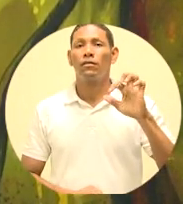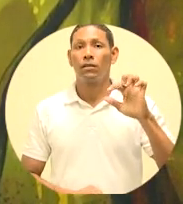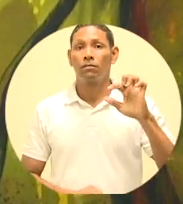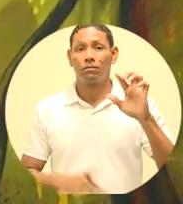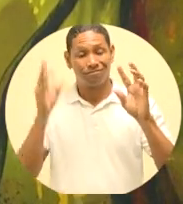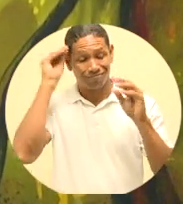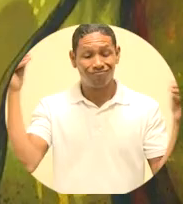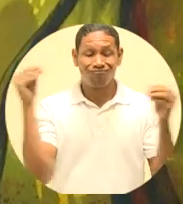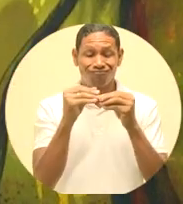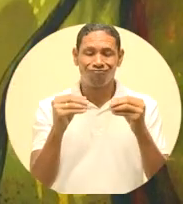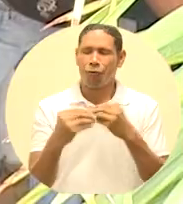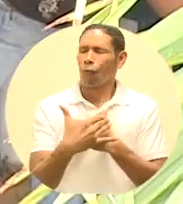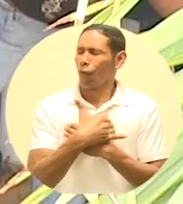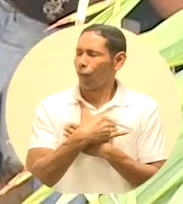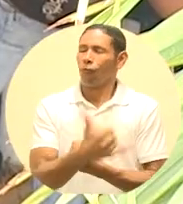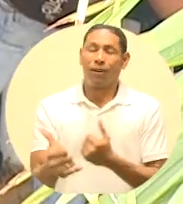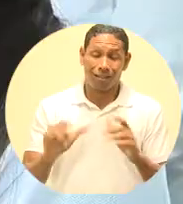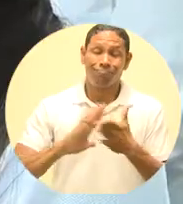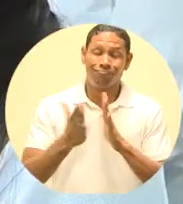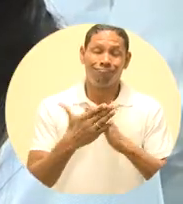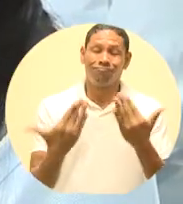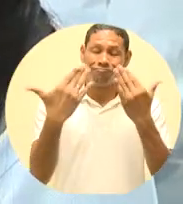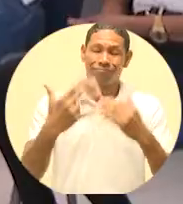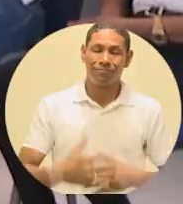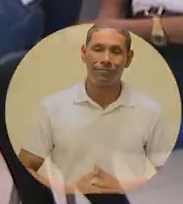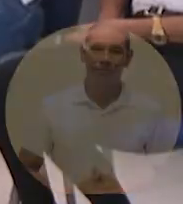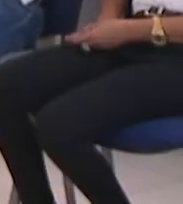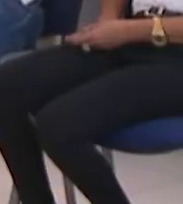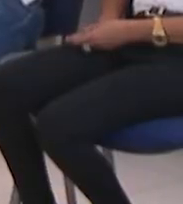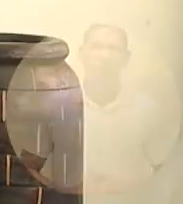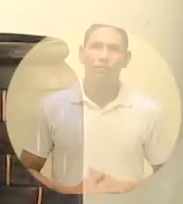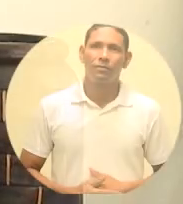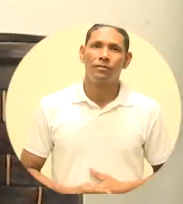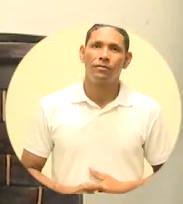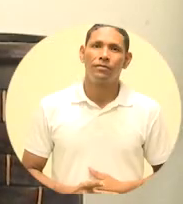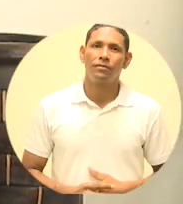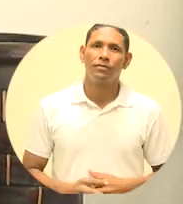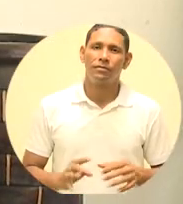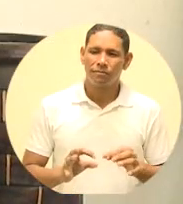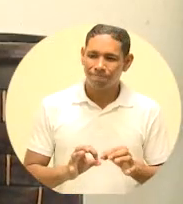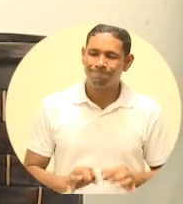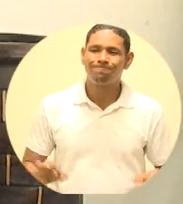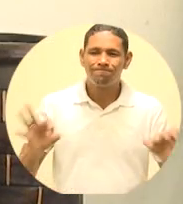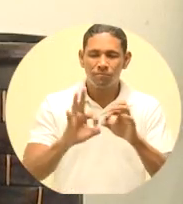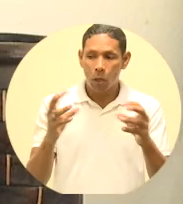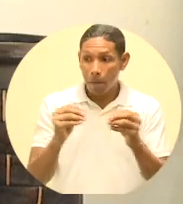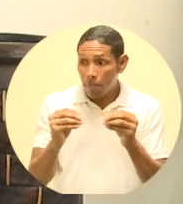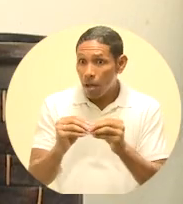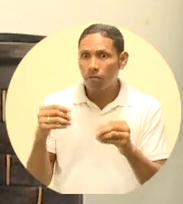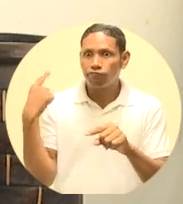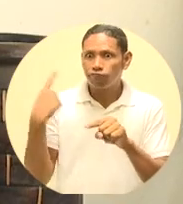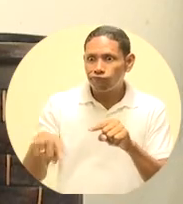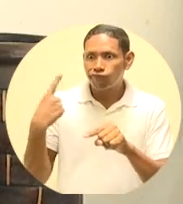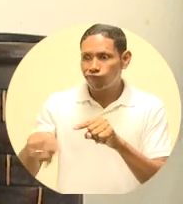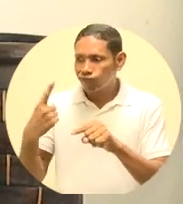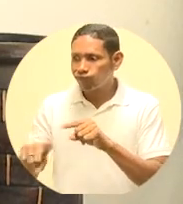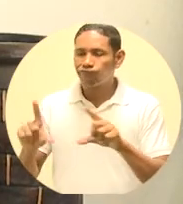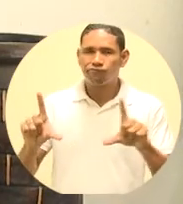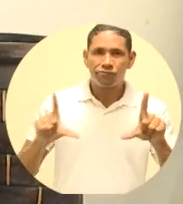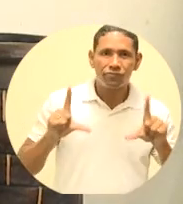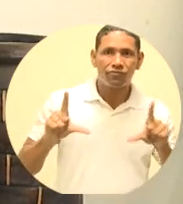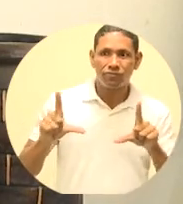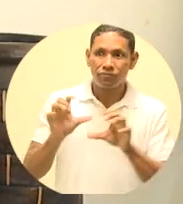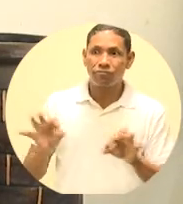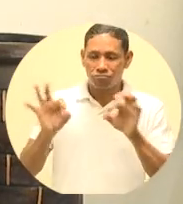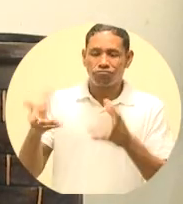optimismo por la comunidad. Gestión del recurso. rector Pablo Vera Salazar es calificado como excelente